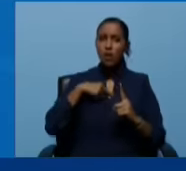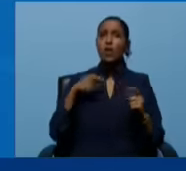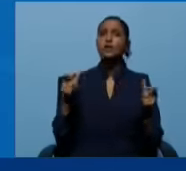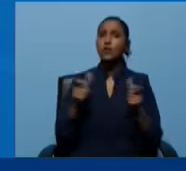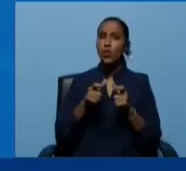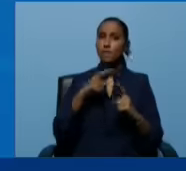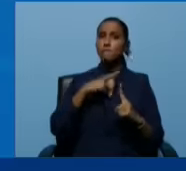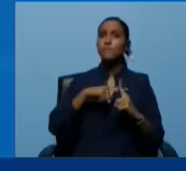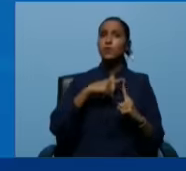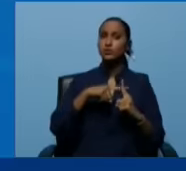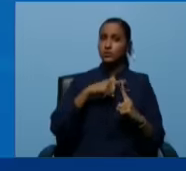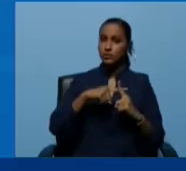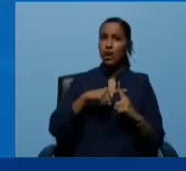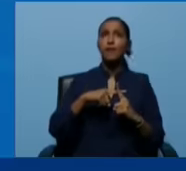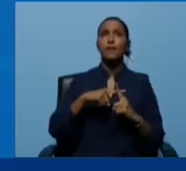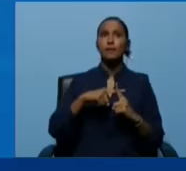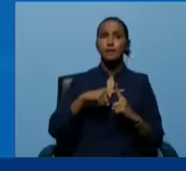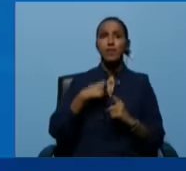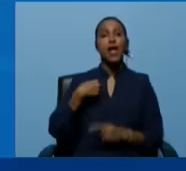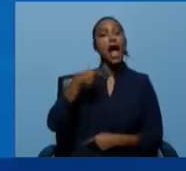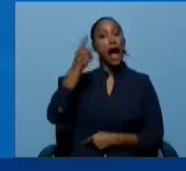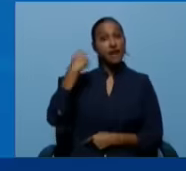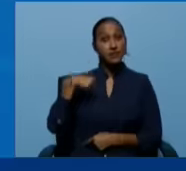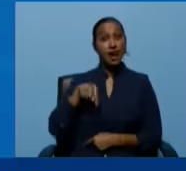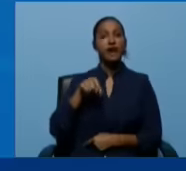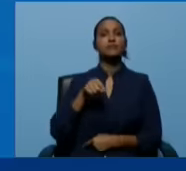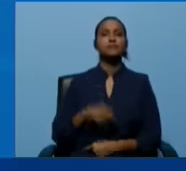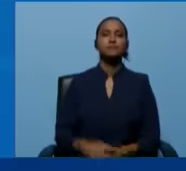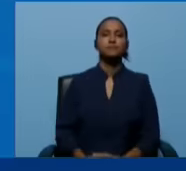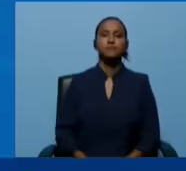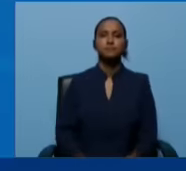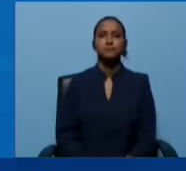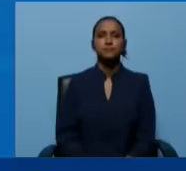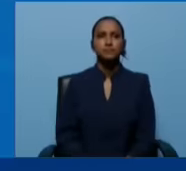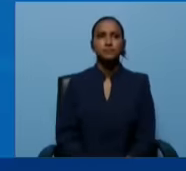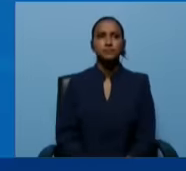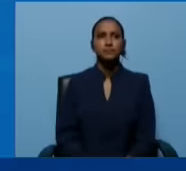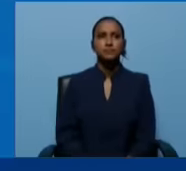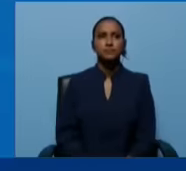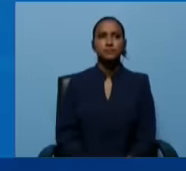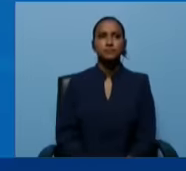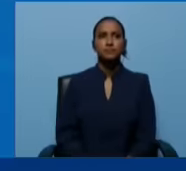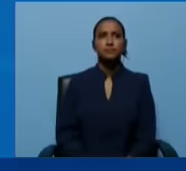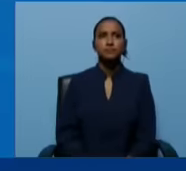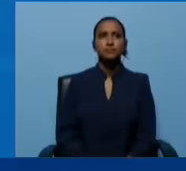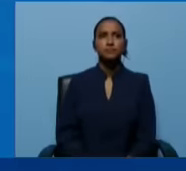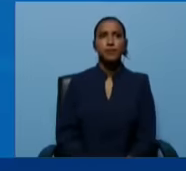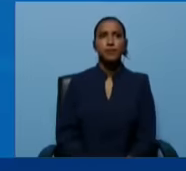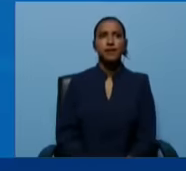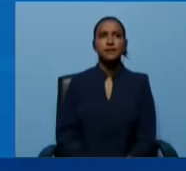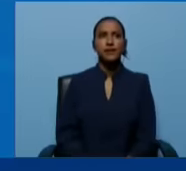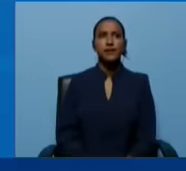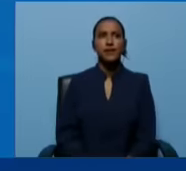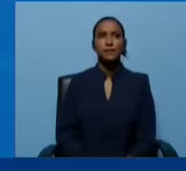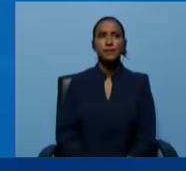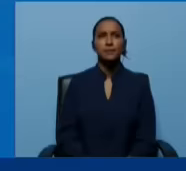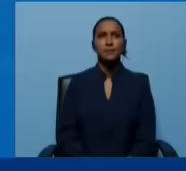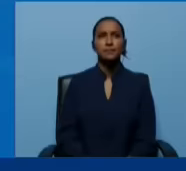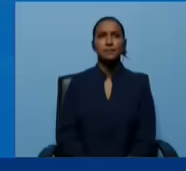Yo conversaba en el podcast de ayer y lo ratifico hoy ante esta